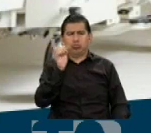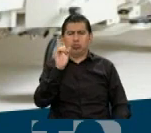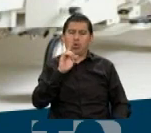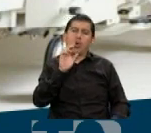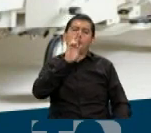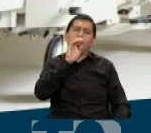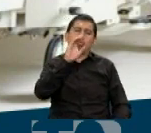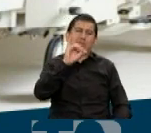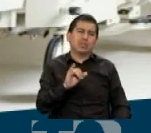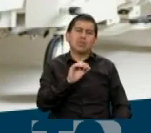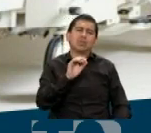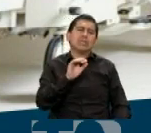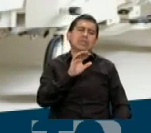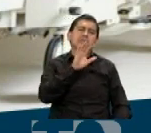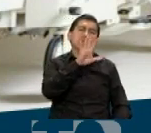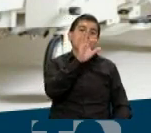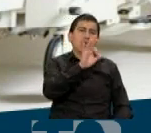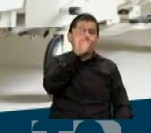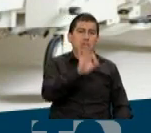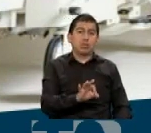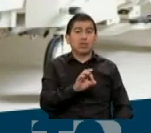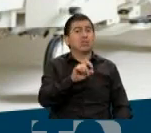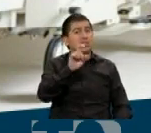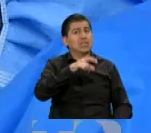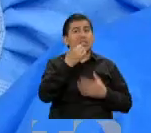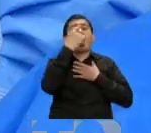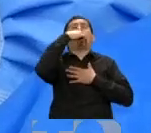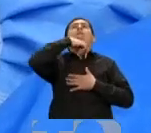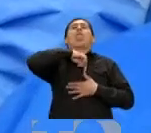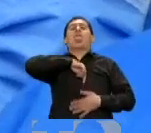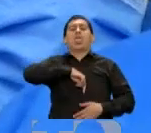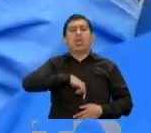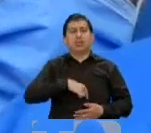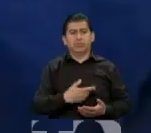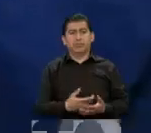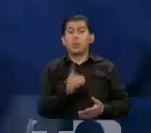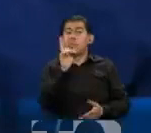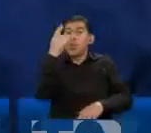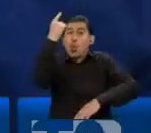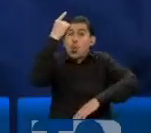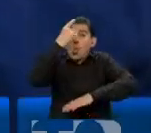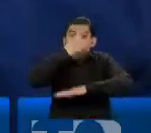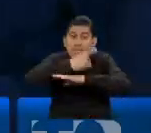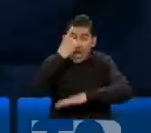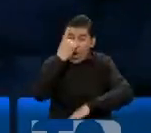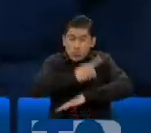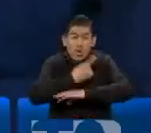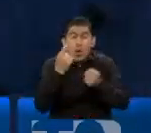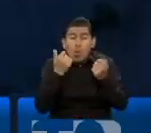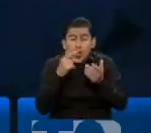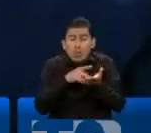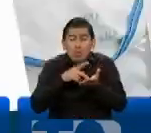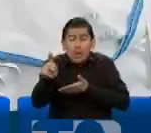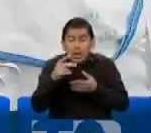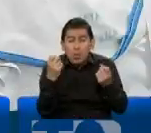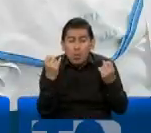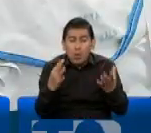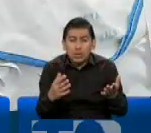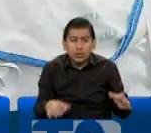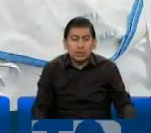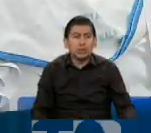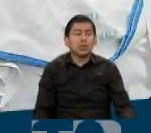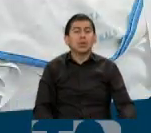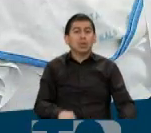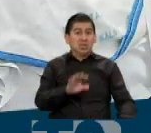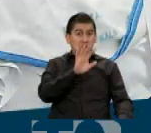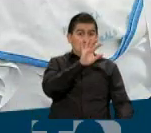ellos un 5% ingresa a cuidados intensivos. Un día en una cama de UCI en un hospital o clínica privada podría